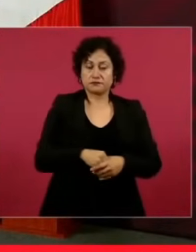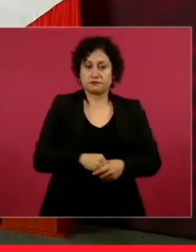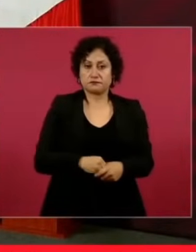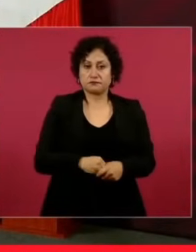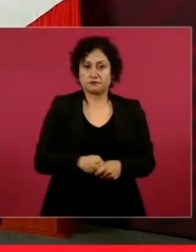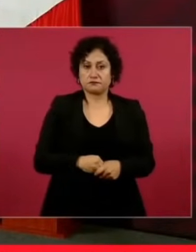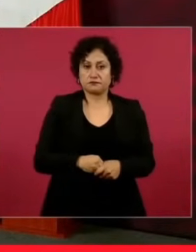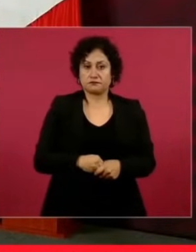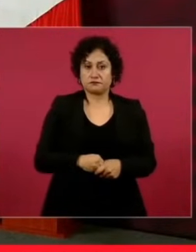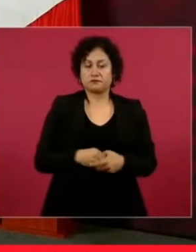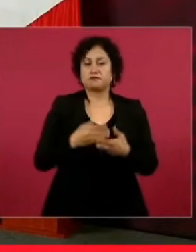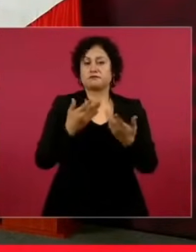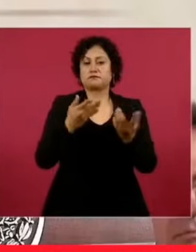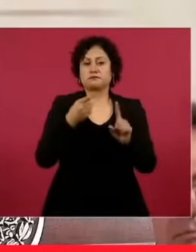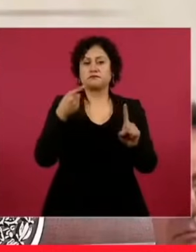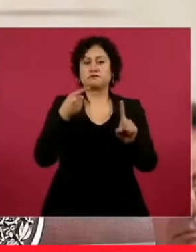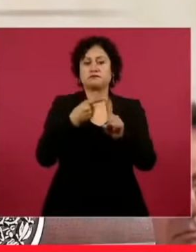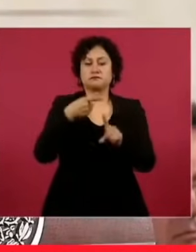para favorecer